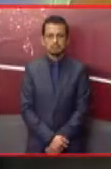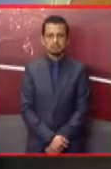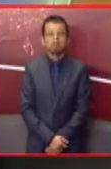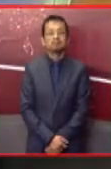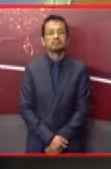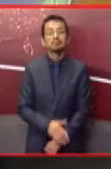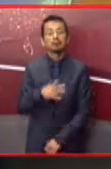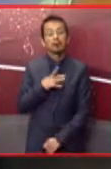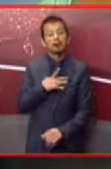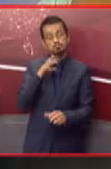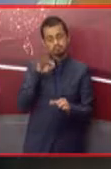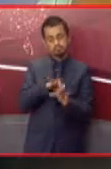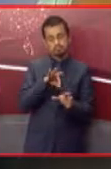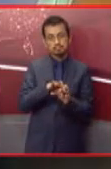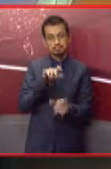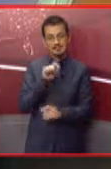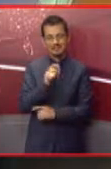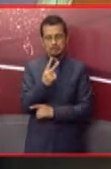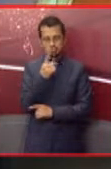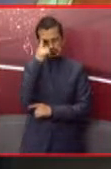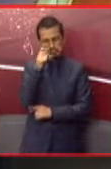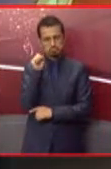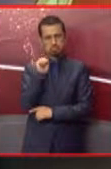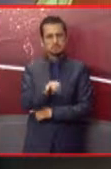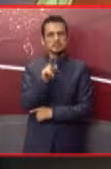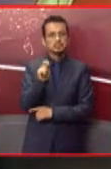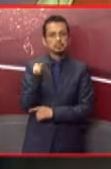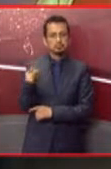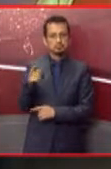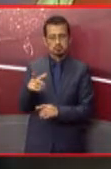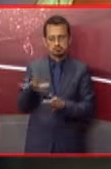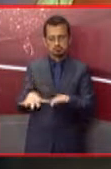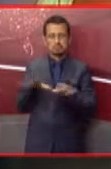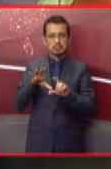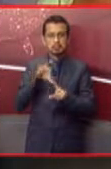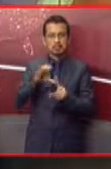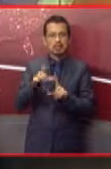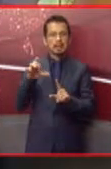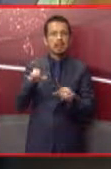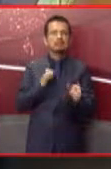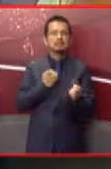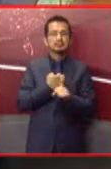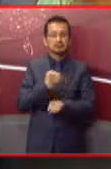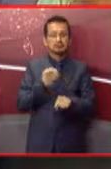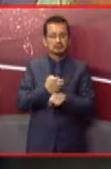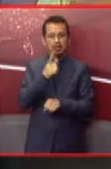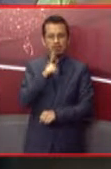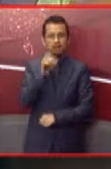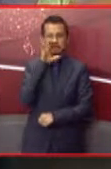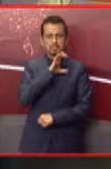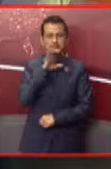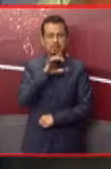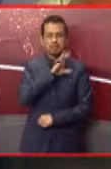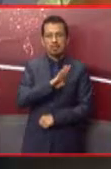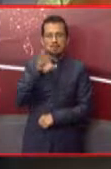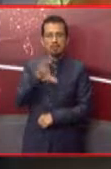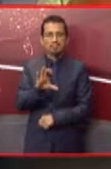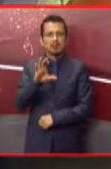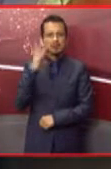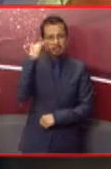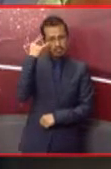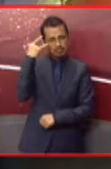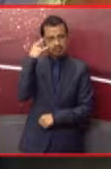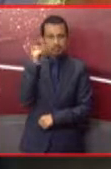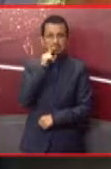Con la recepción de 22 votos aprobatorios pertenecientes a las legislaturas de los estados de Aguascalientes, Baja California, Campeche, Coahuila